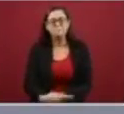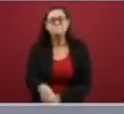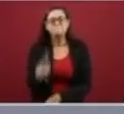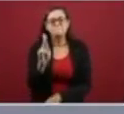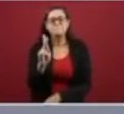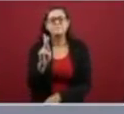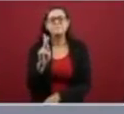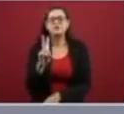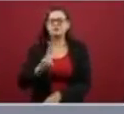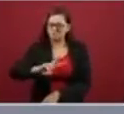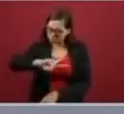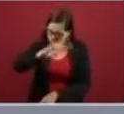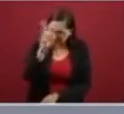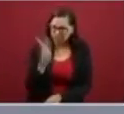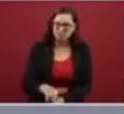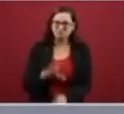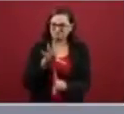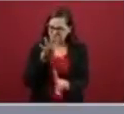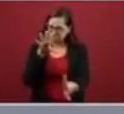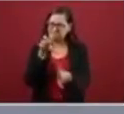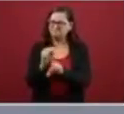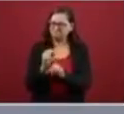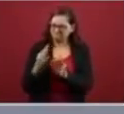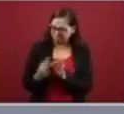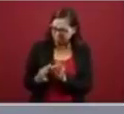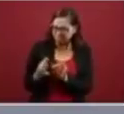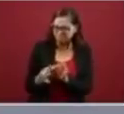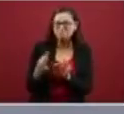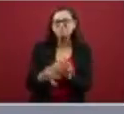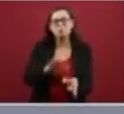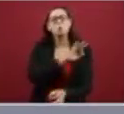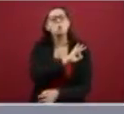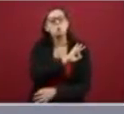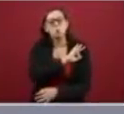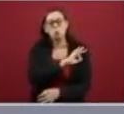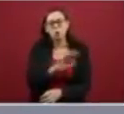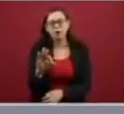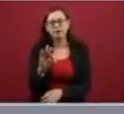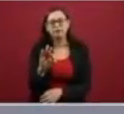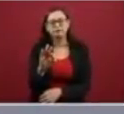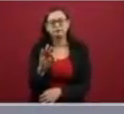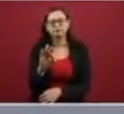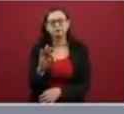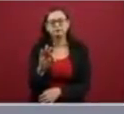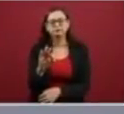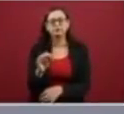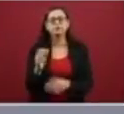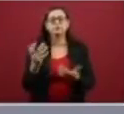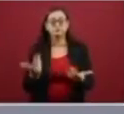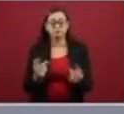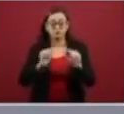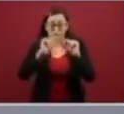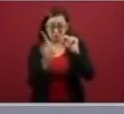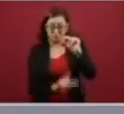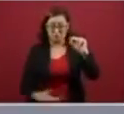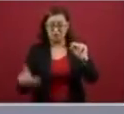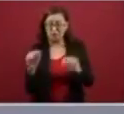verdaderamente fecundo, de construir una patria nueva,